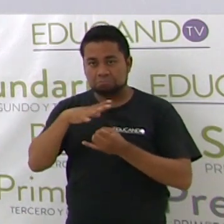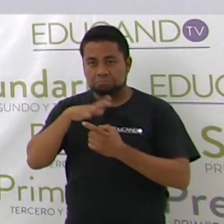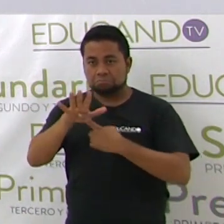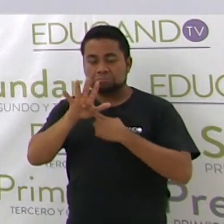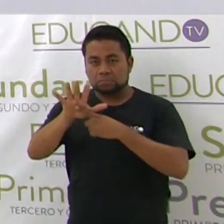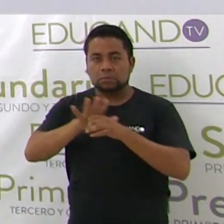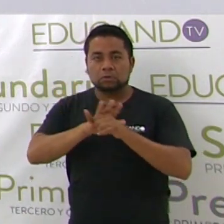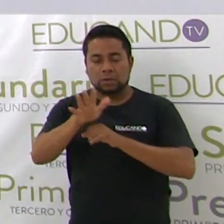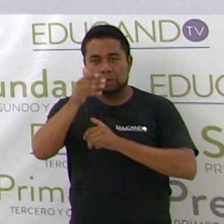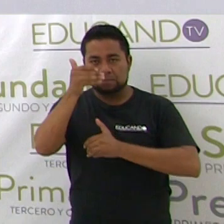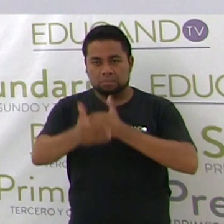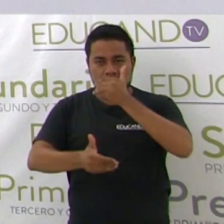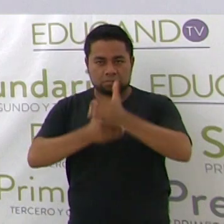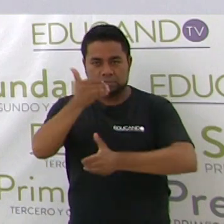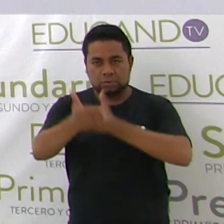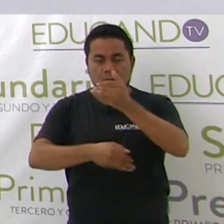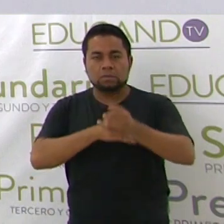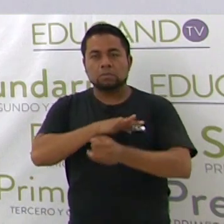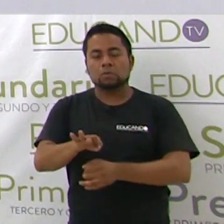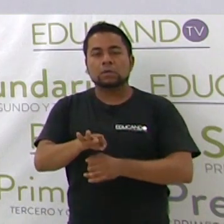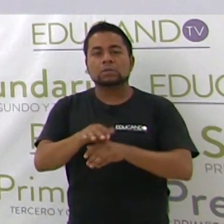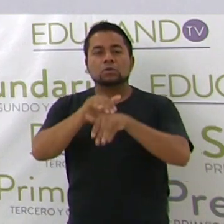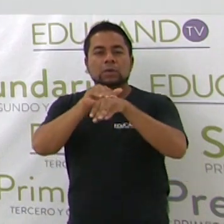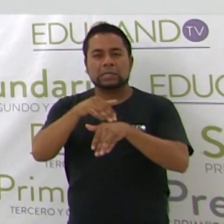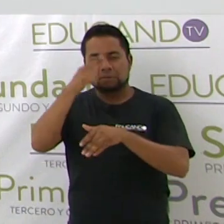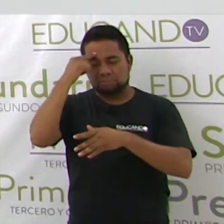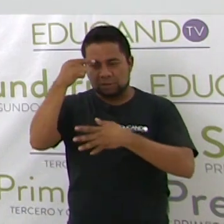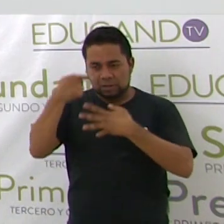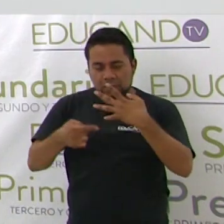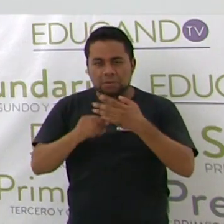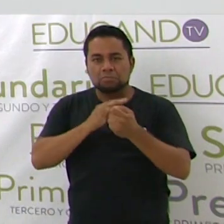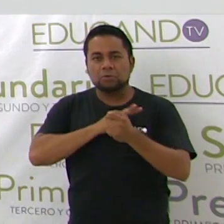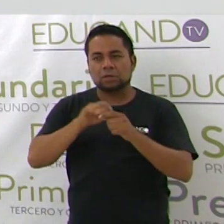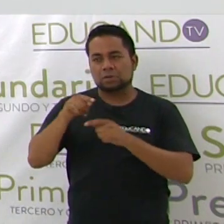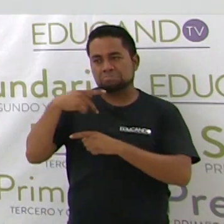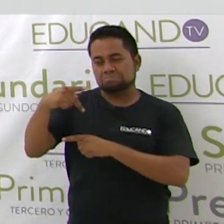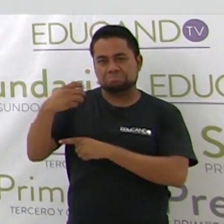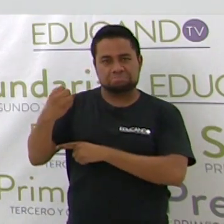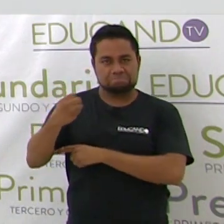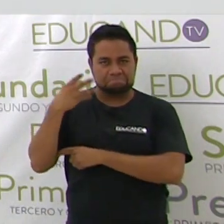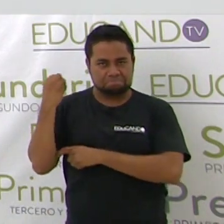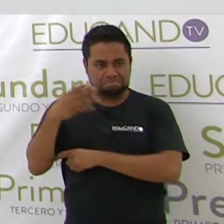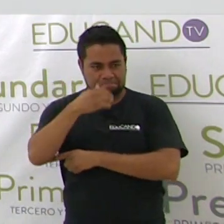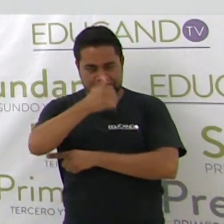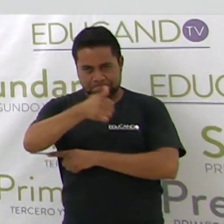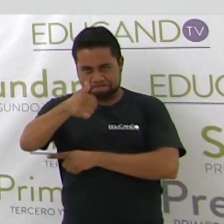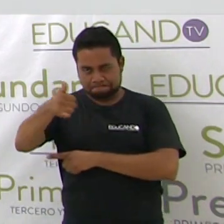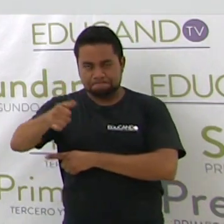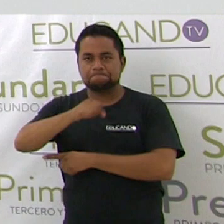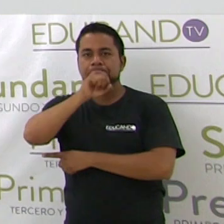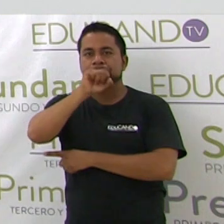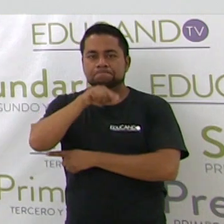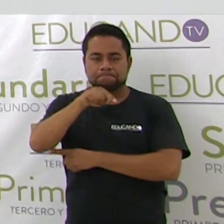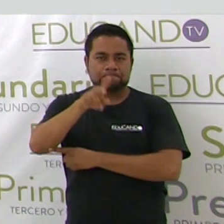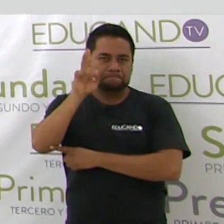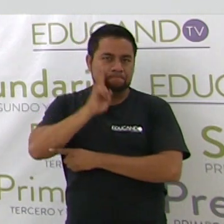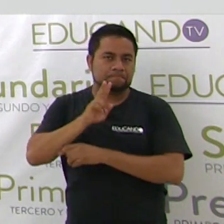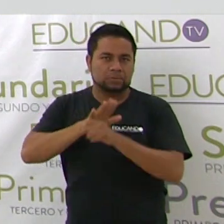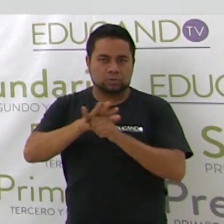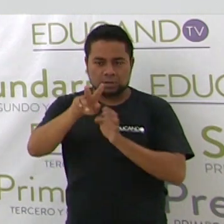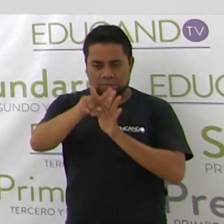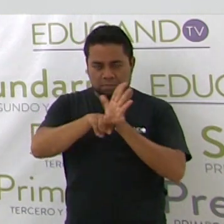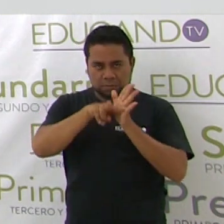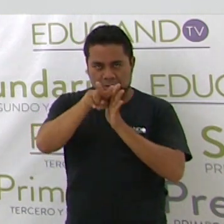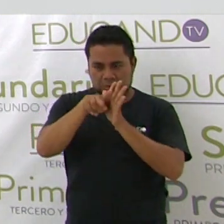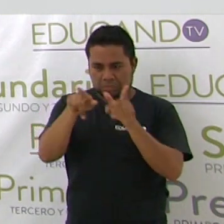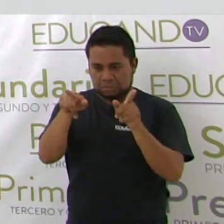los pasos que podemos seguir para organizar nuestra propia conferencia. También vamos a ver un video muy